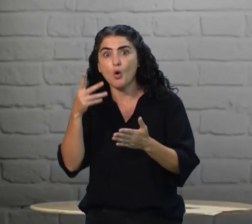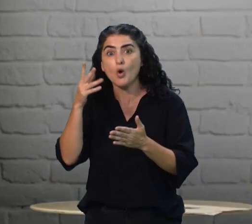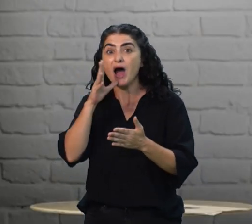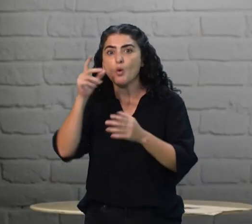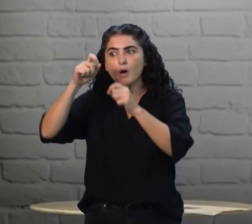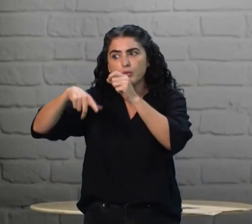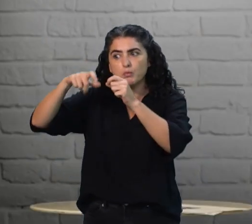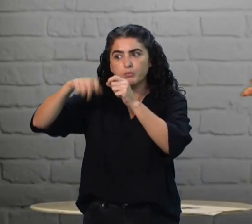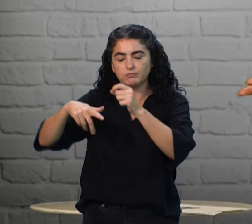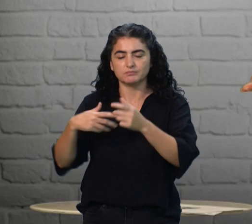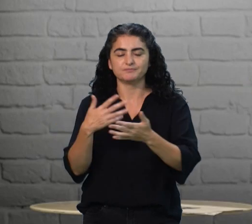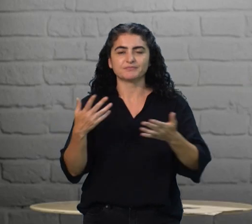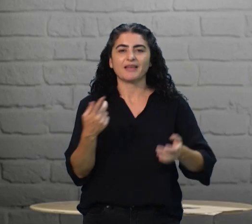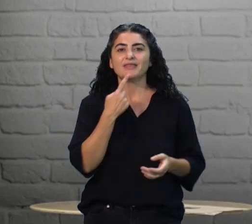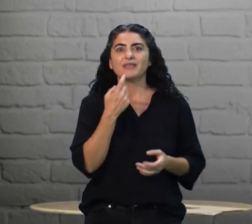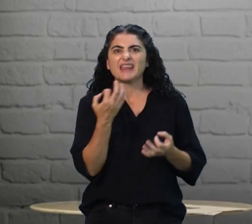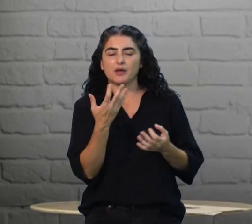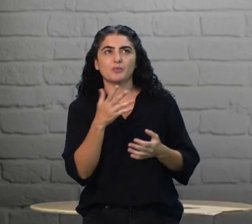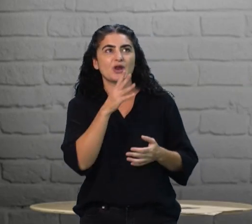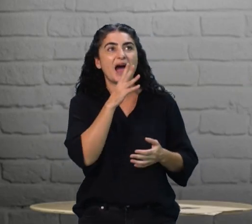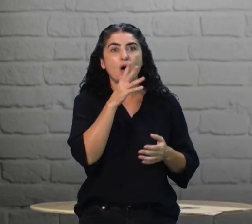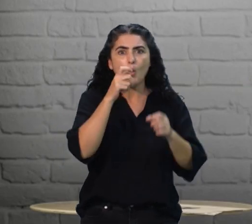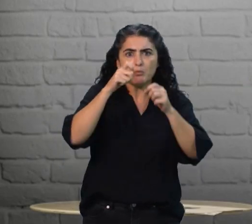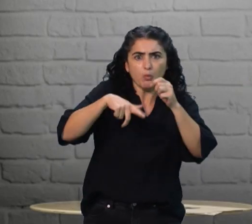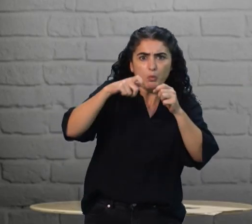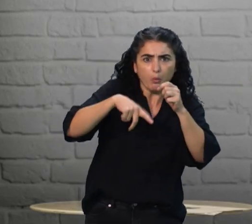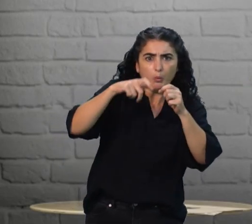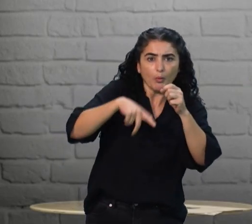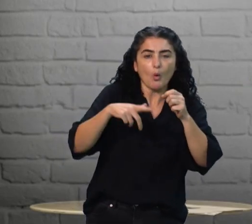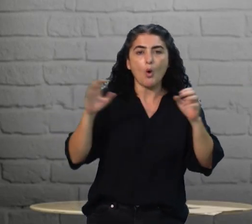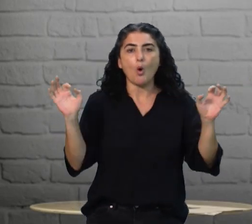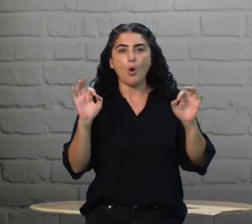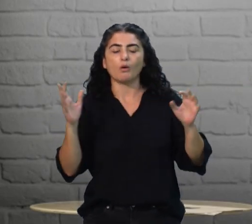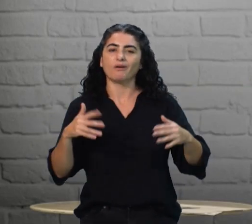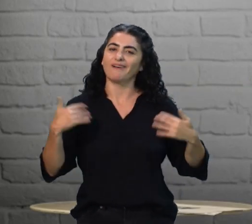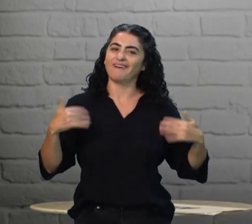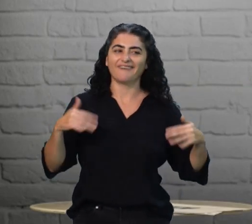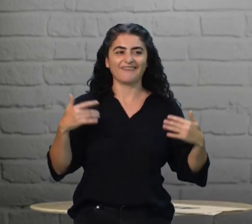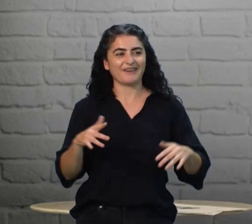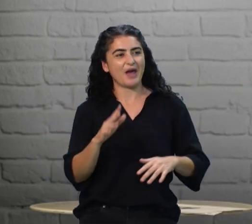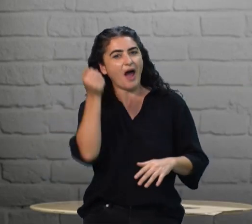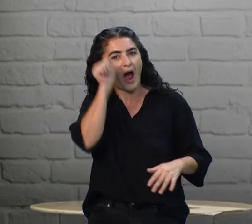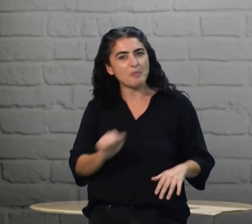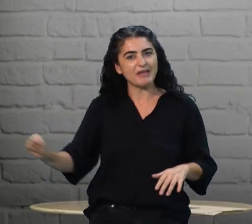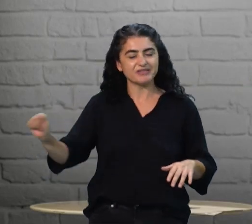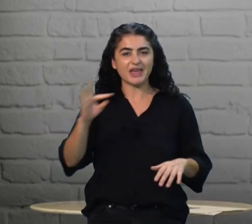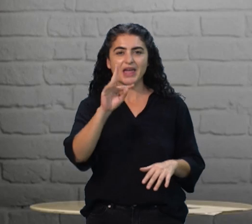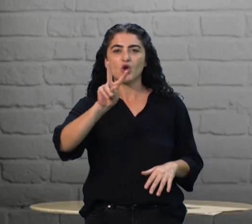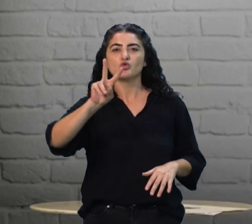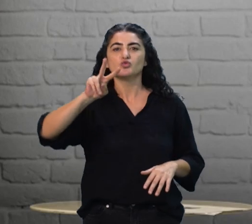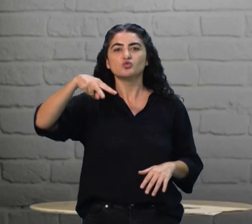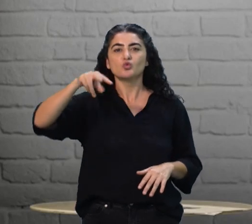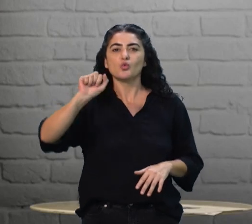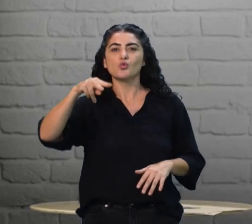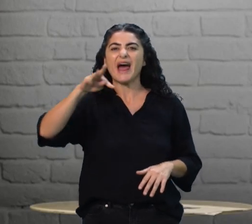a decir que se te escapa el agua que tunante que amante que